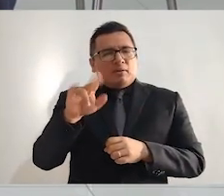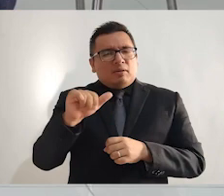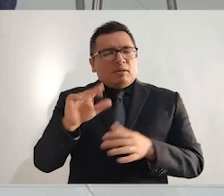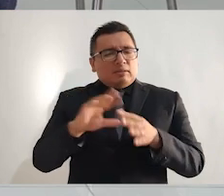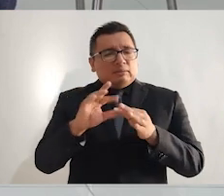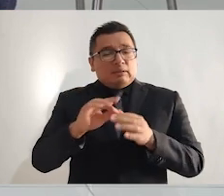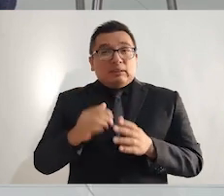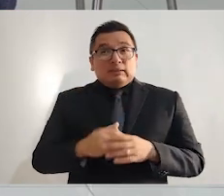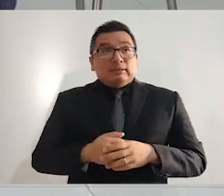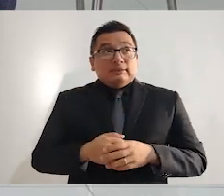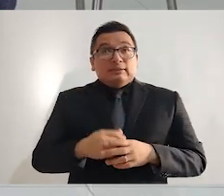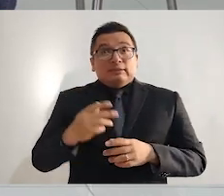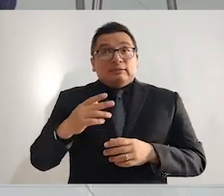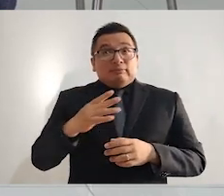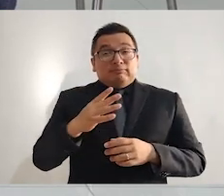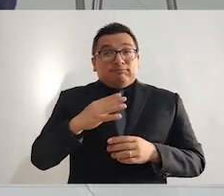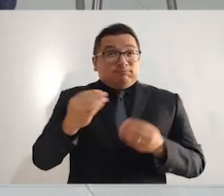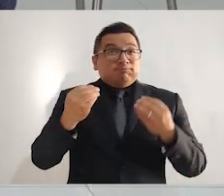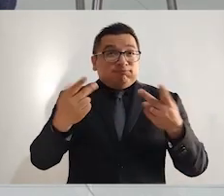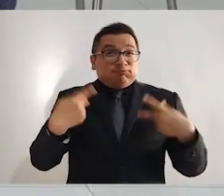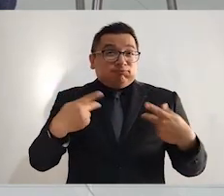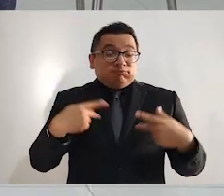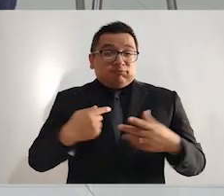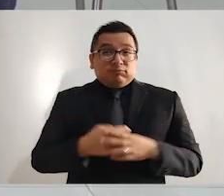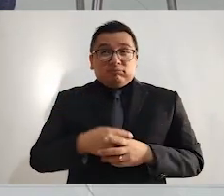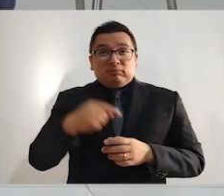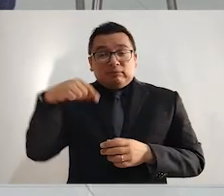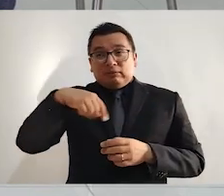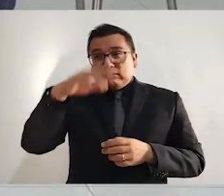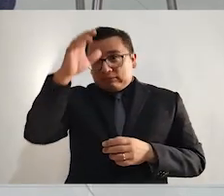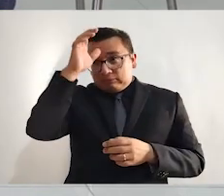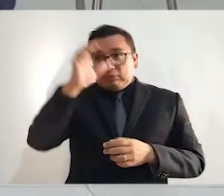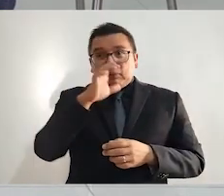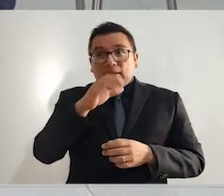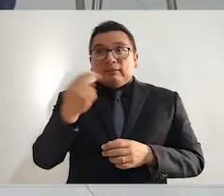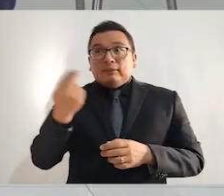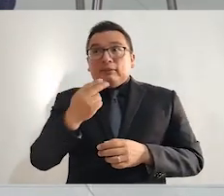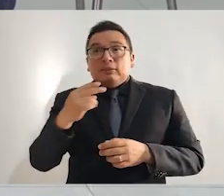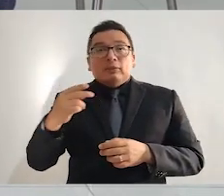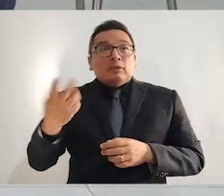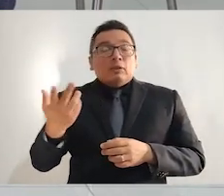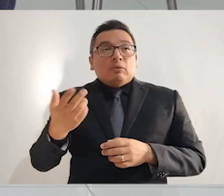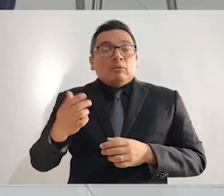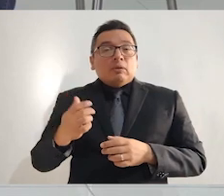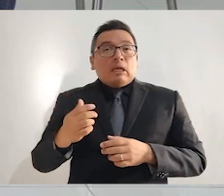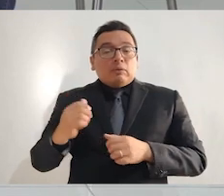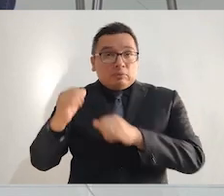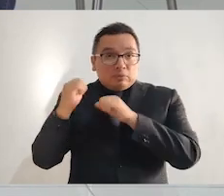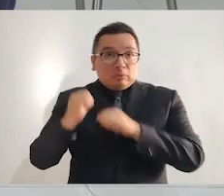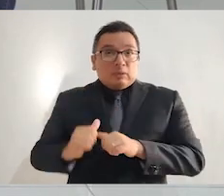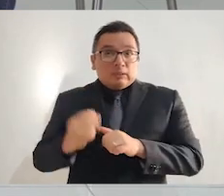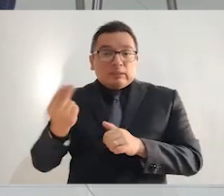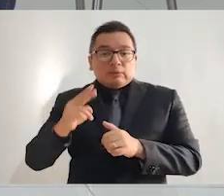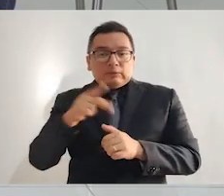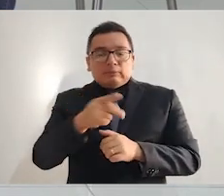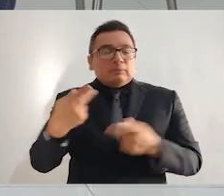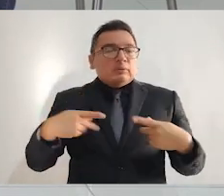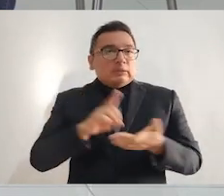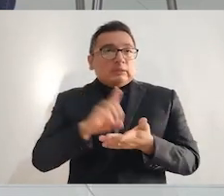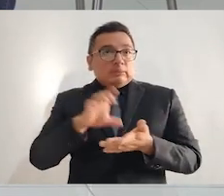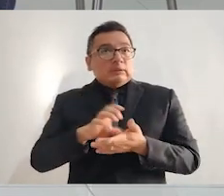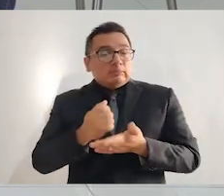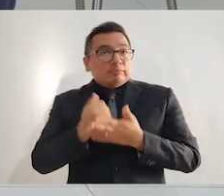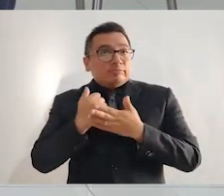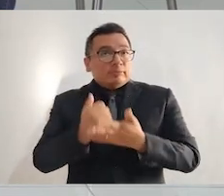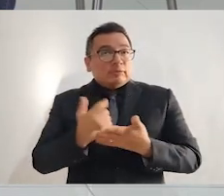donde se requiere de un trabajo muy importante por parte de las instituciones para apoyar a las personas que tienen algún tipo de discapacidad y que las